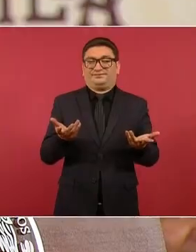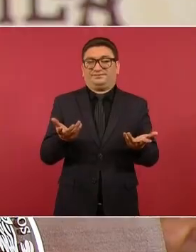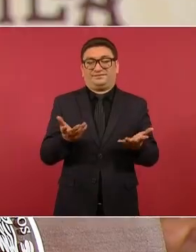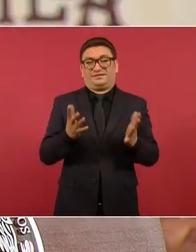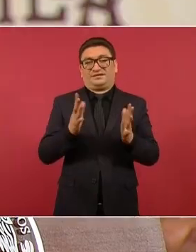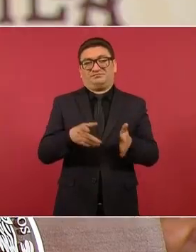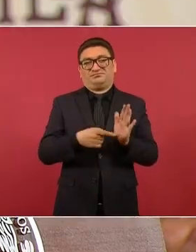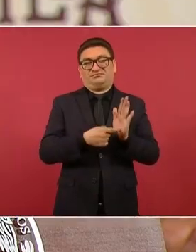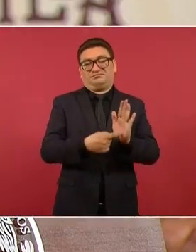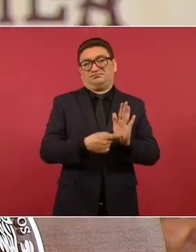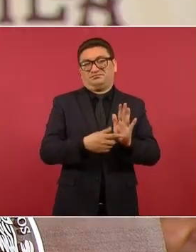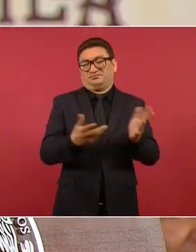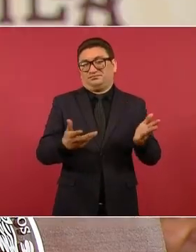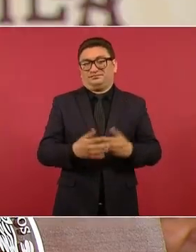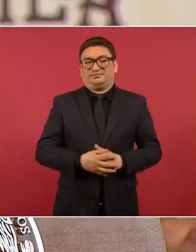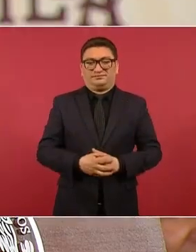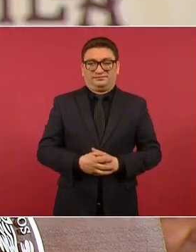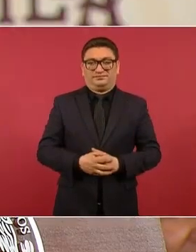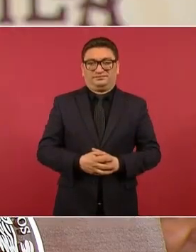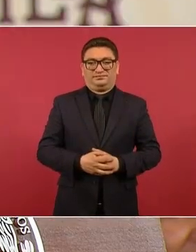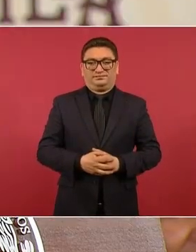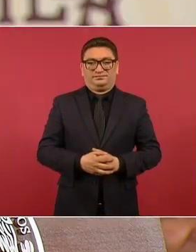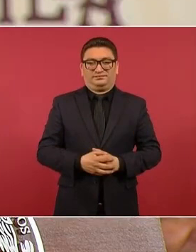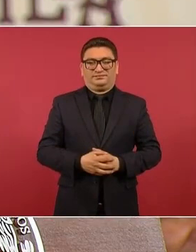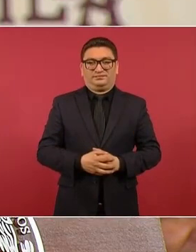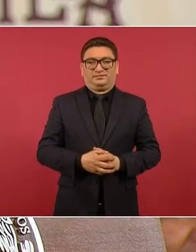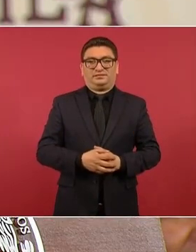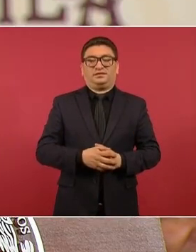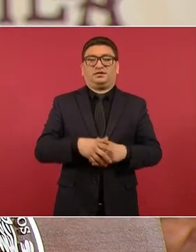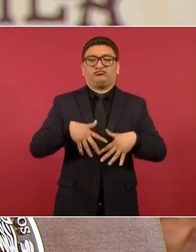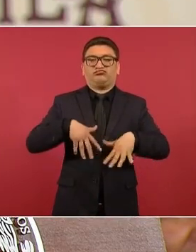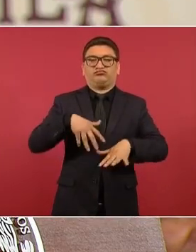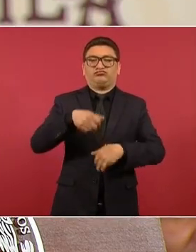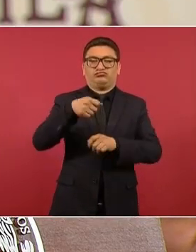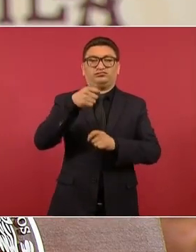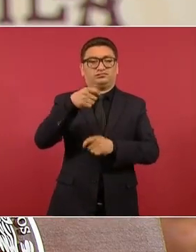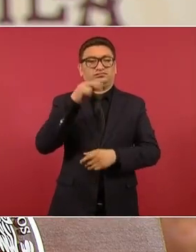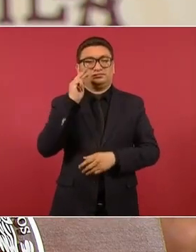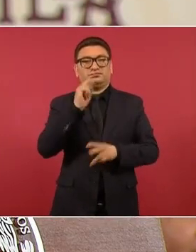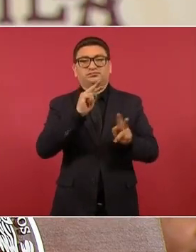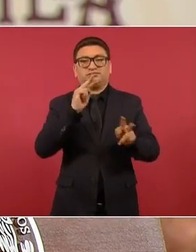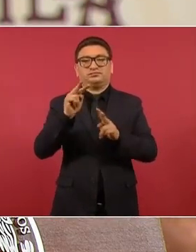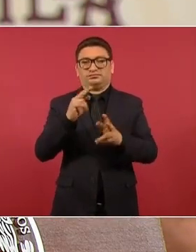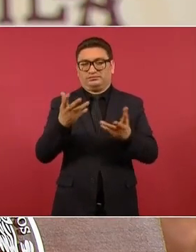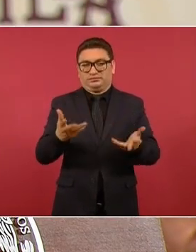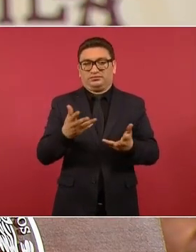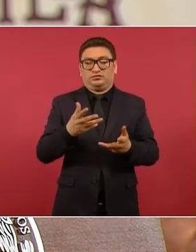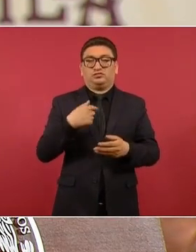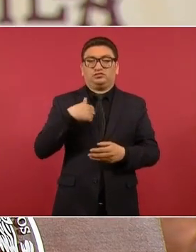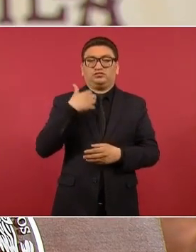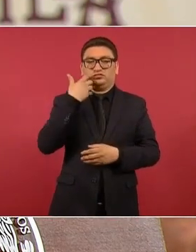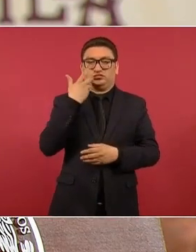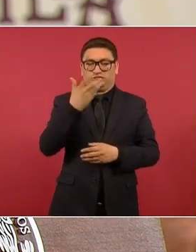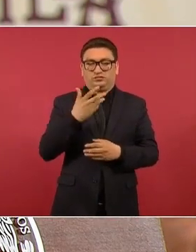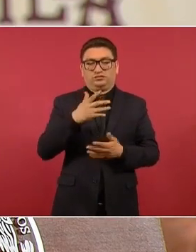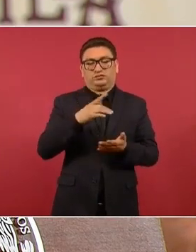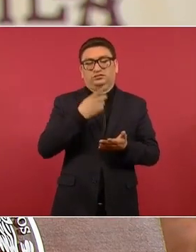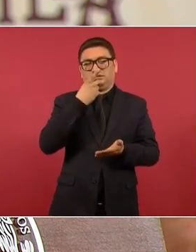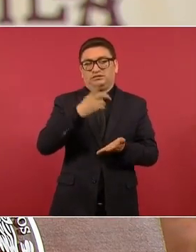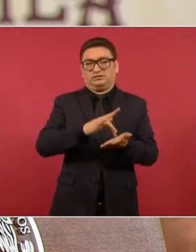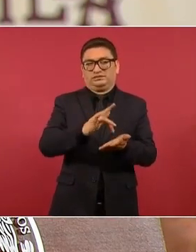Hasta aquí. Algunos aspectos de la marcha. Sí quisiera detenerme para agradecer